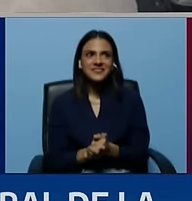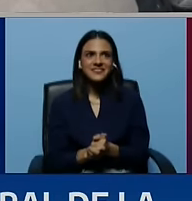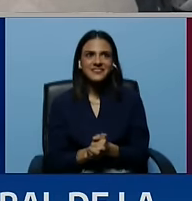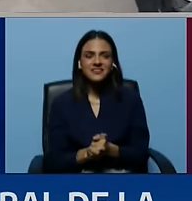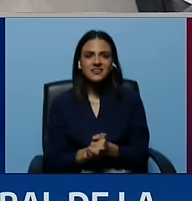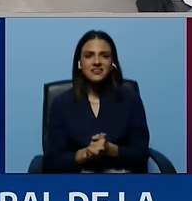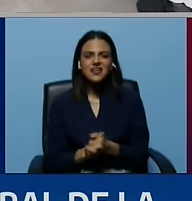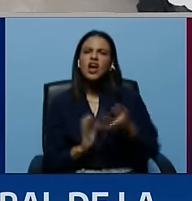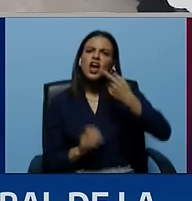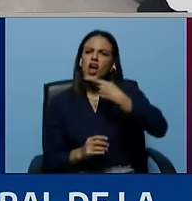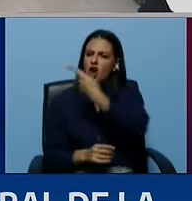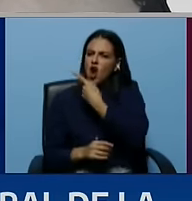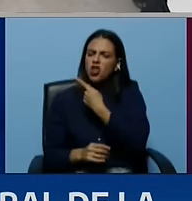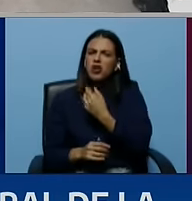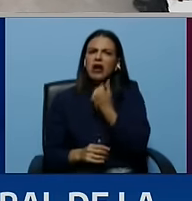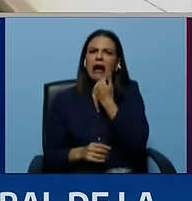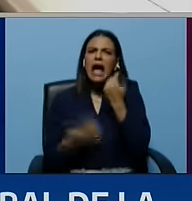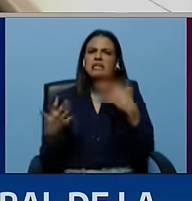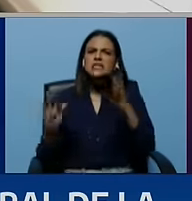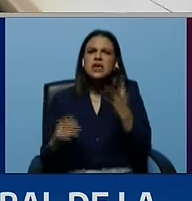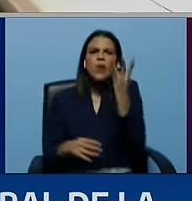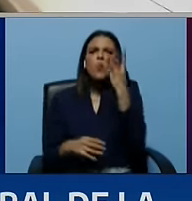Teníamos que 40 años que no nos veíamos.